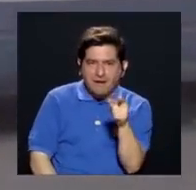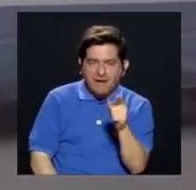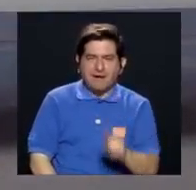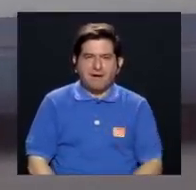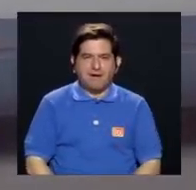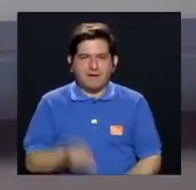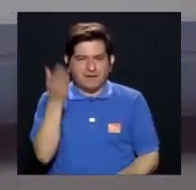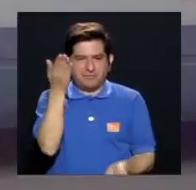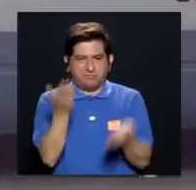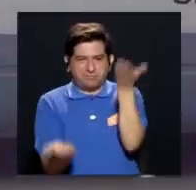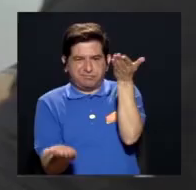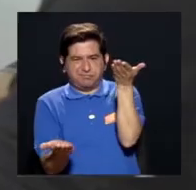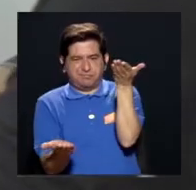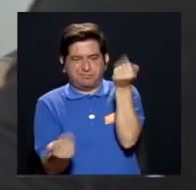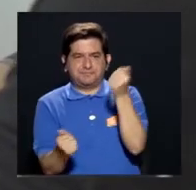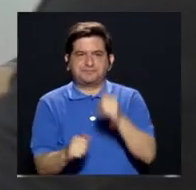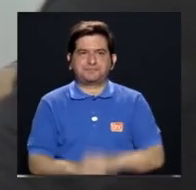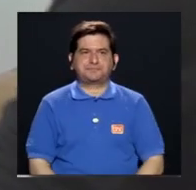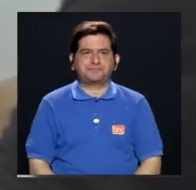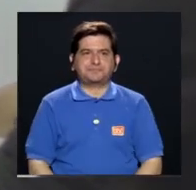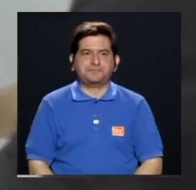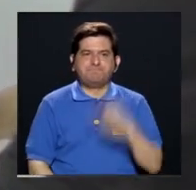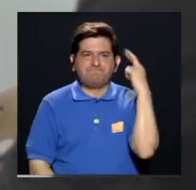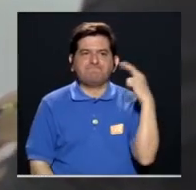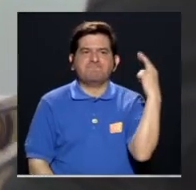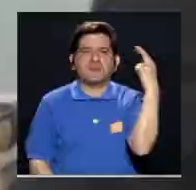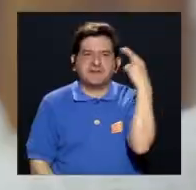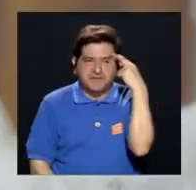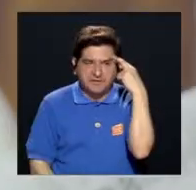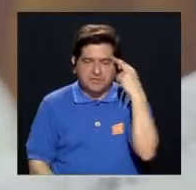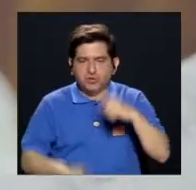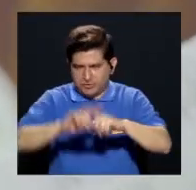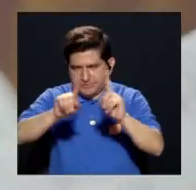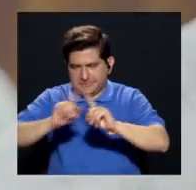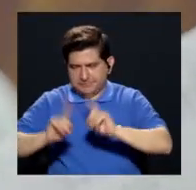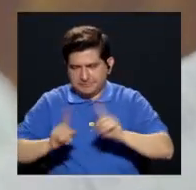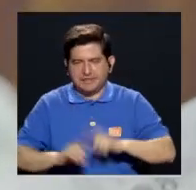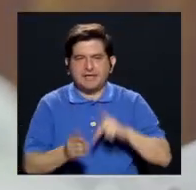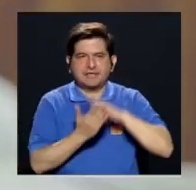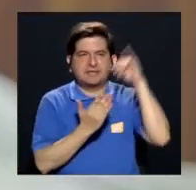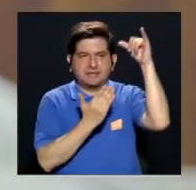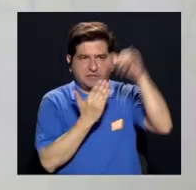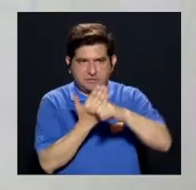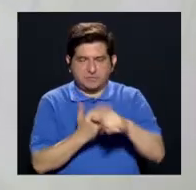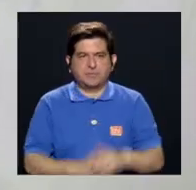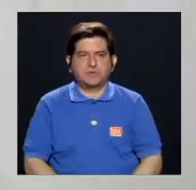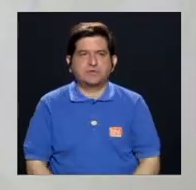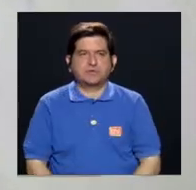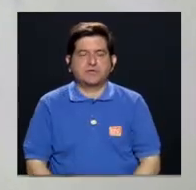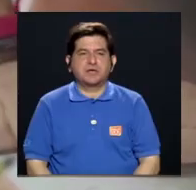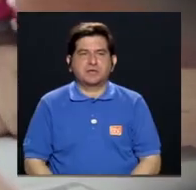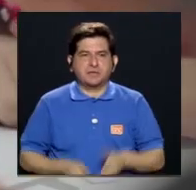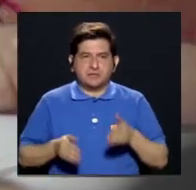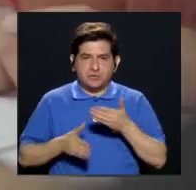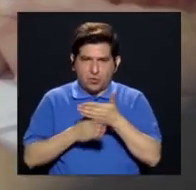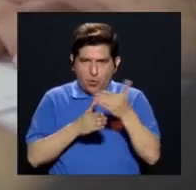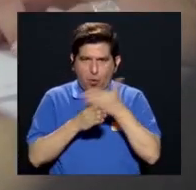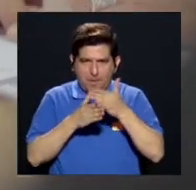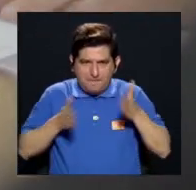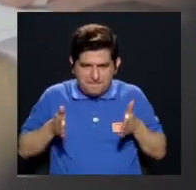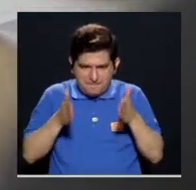un desbalance. Es por ello, entre otras razones, que el proyecto de la vía